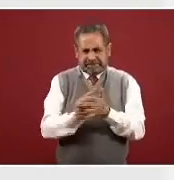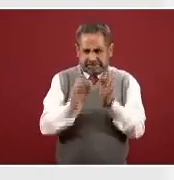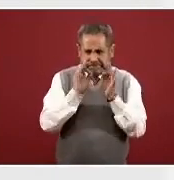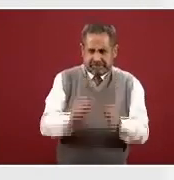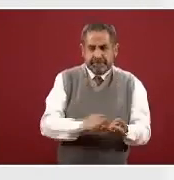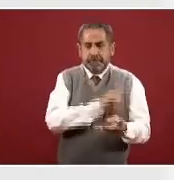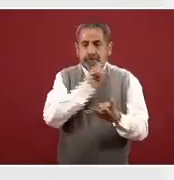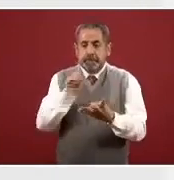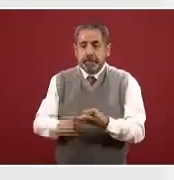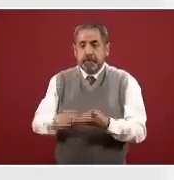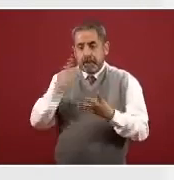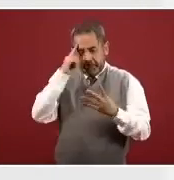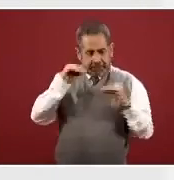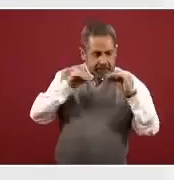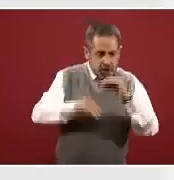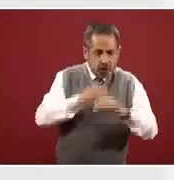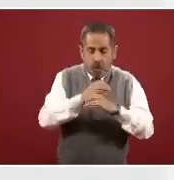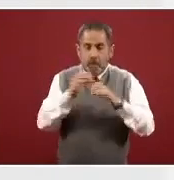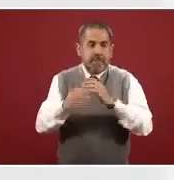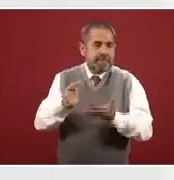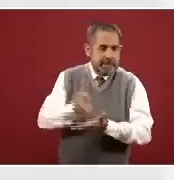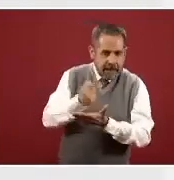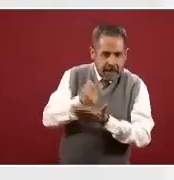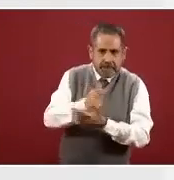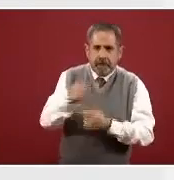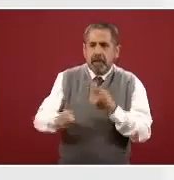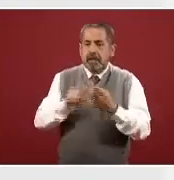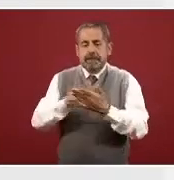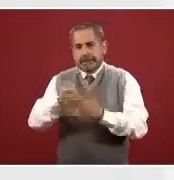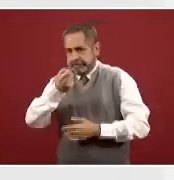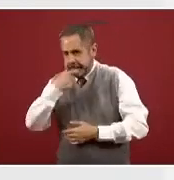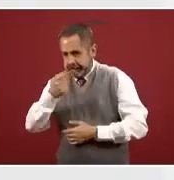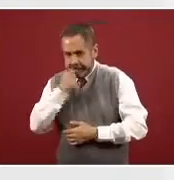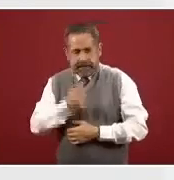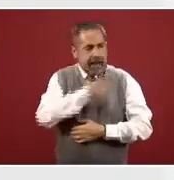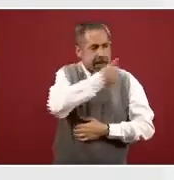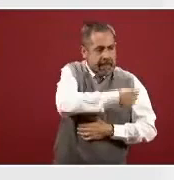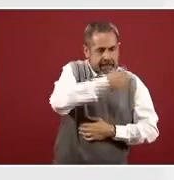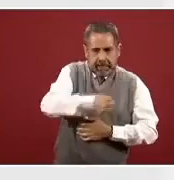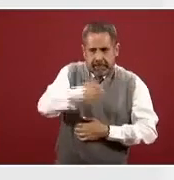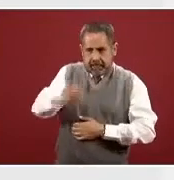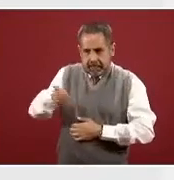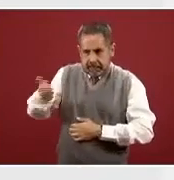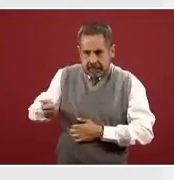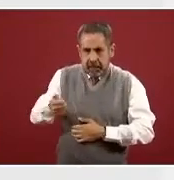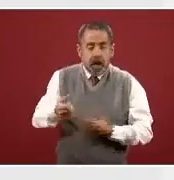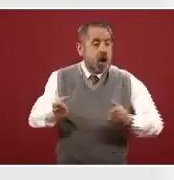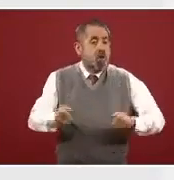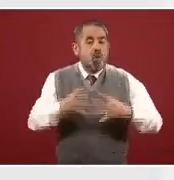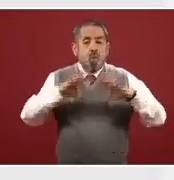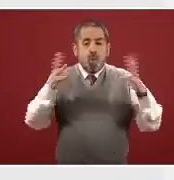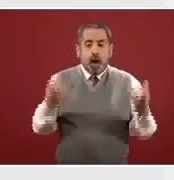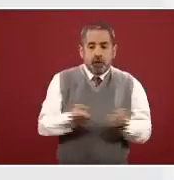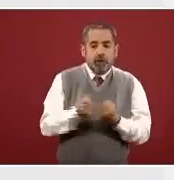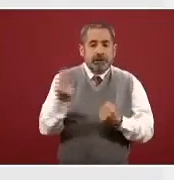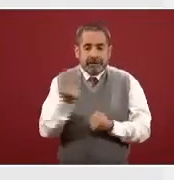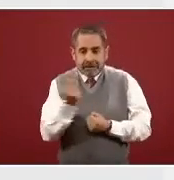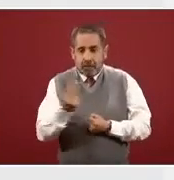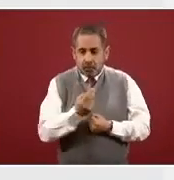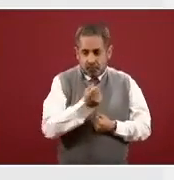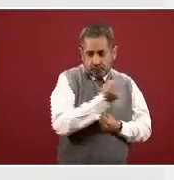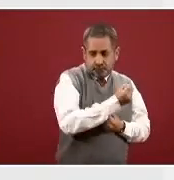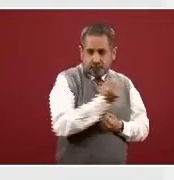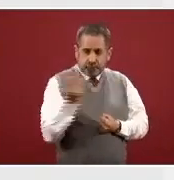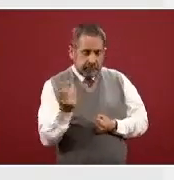para equipamiento en terapia intensiva y claves de medicamentos. Esto es el porcentaje de proveeduría que hemos identificado,